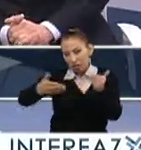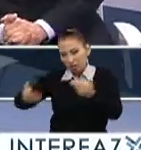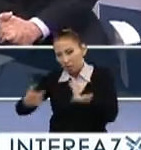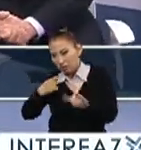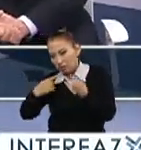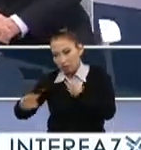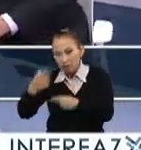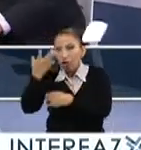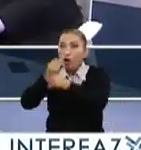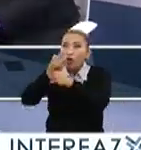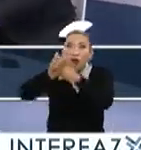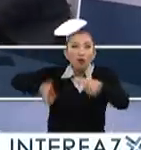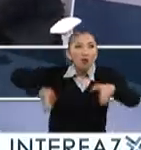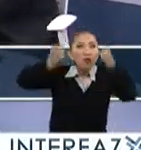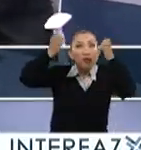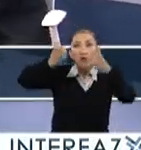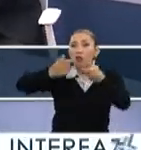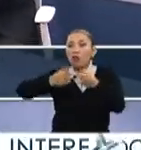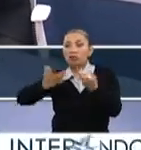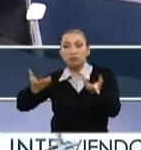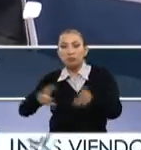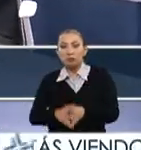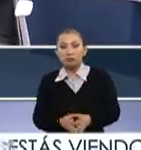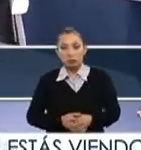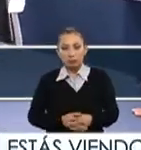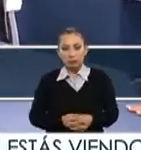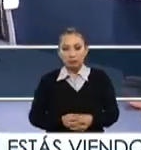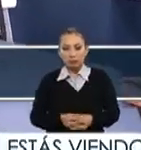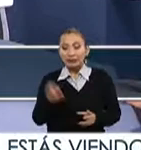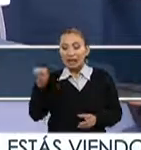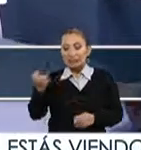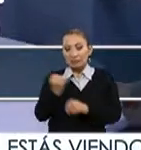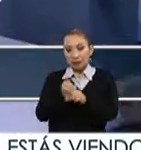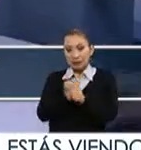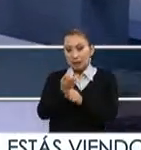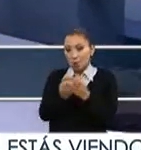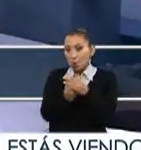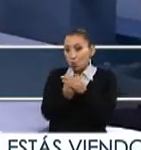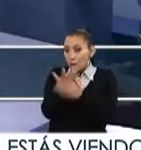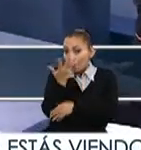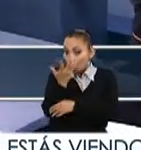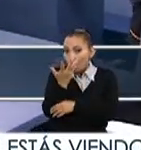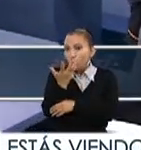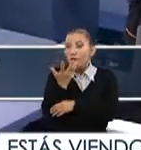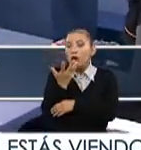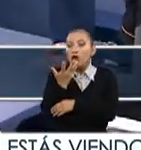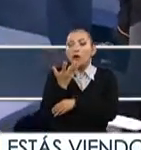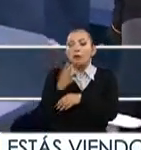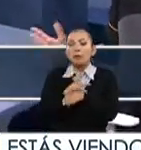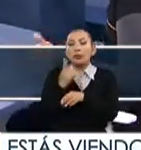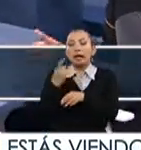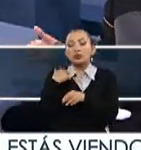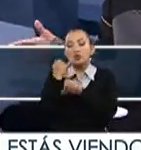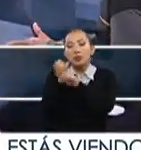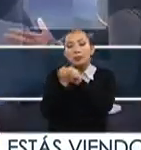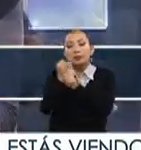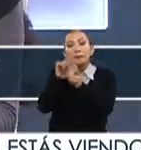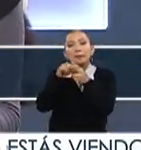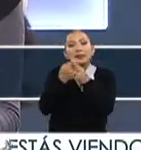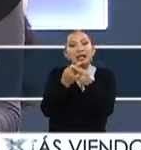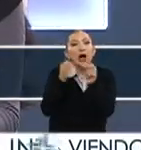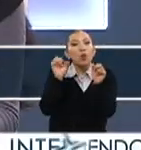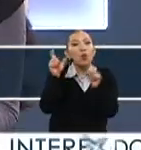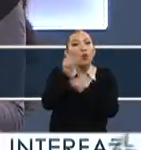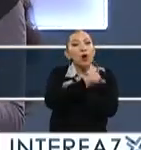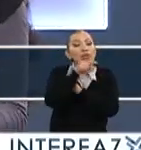legislar las construcciones en la Ciudad de México, etcétera? Este estudio sí es nuevo, porque digamos que es un estudio que surge a